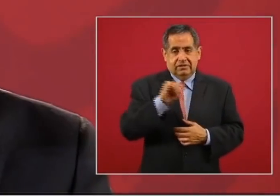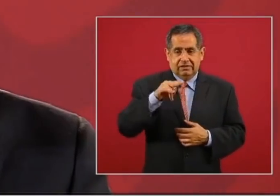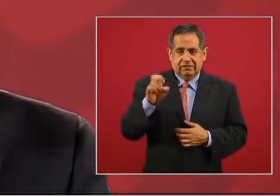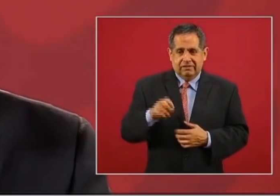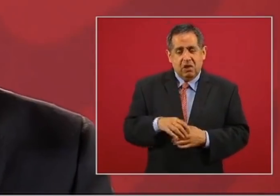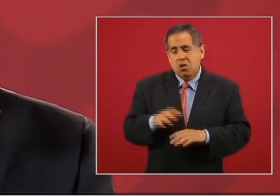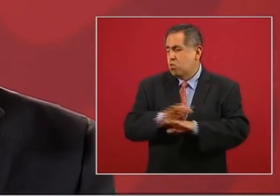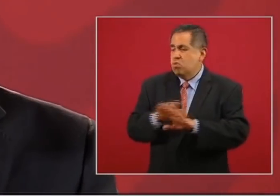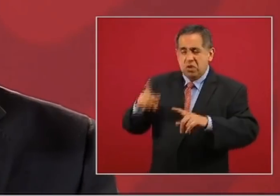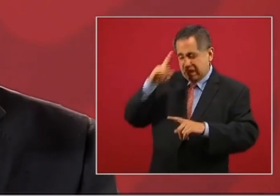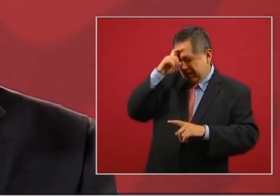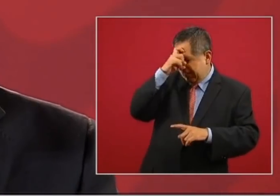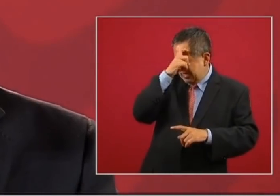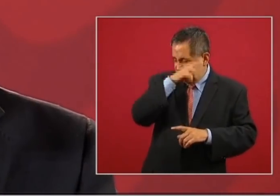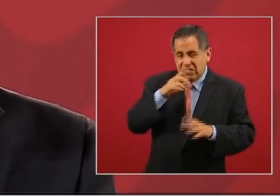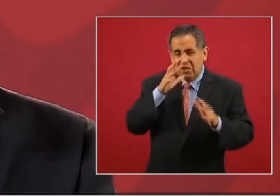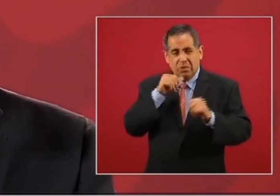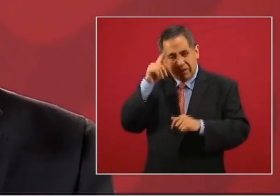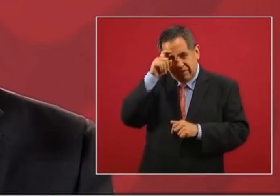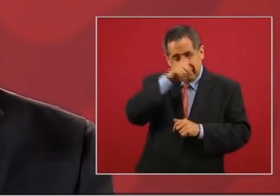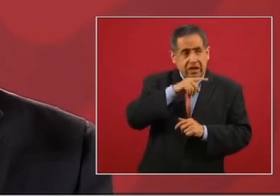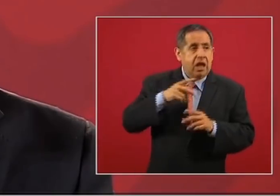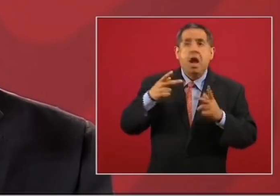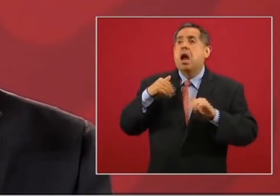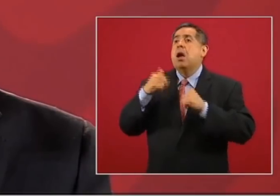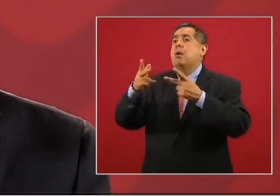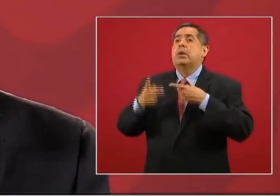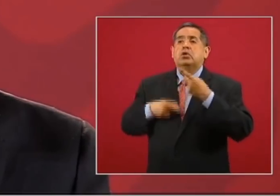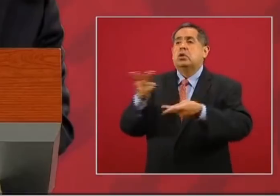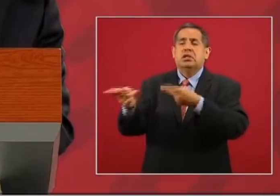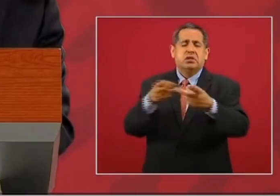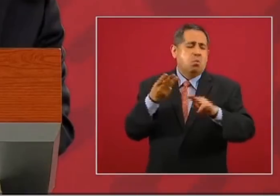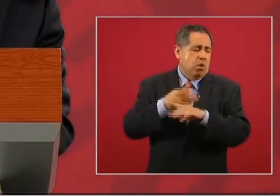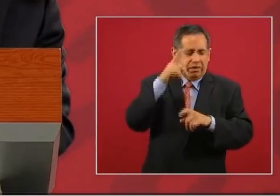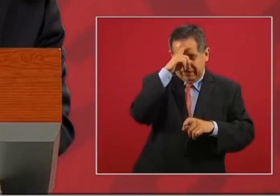que es muy difícil de hacer una consulta.